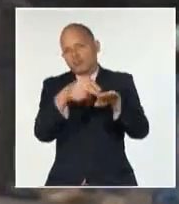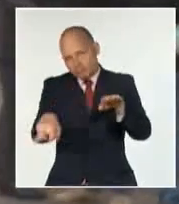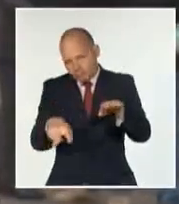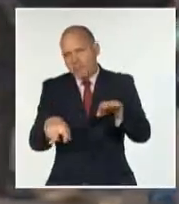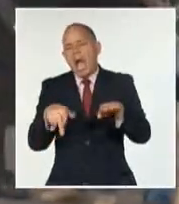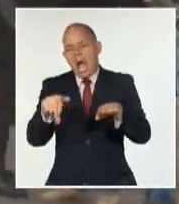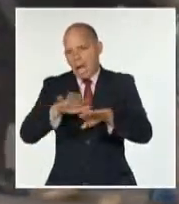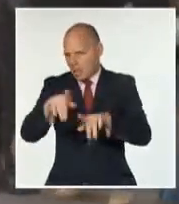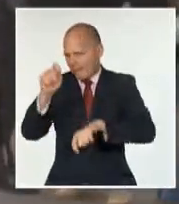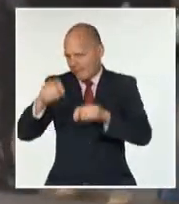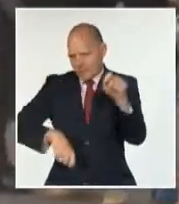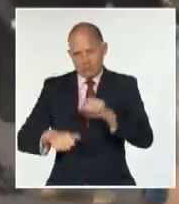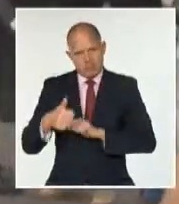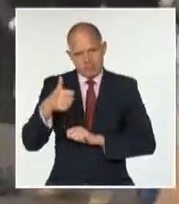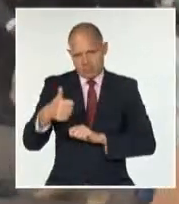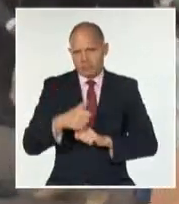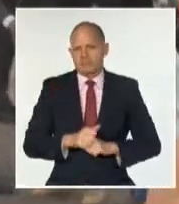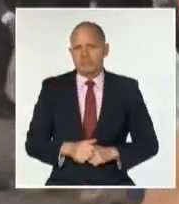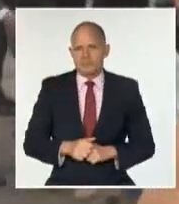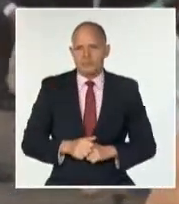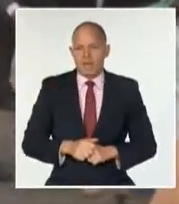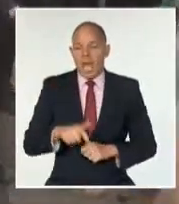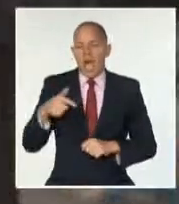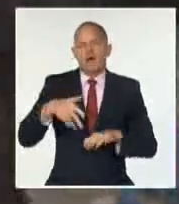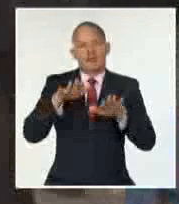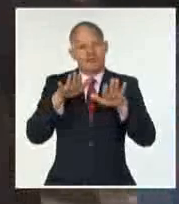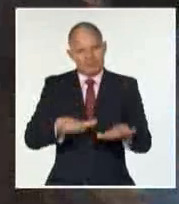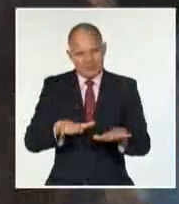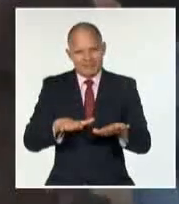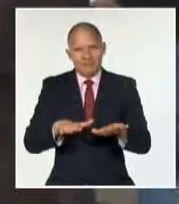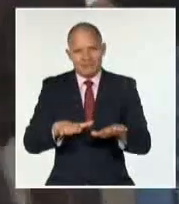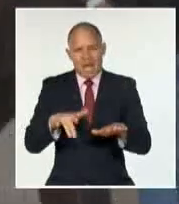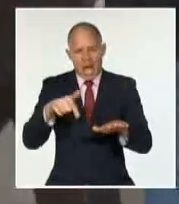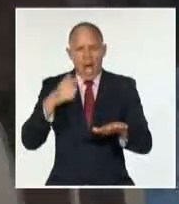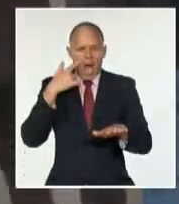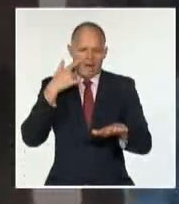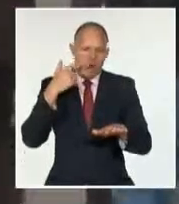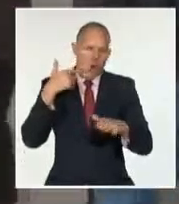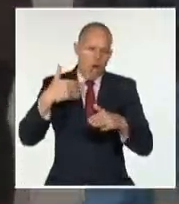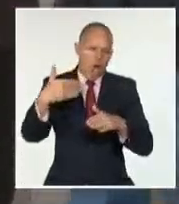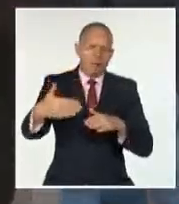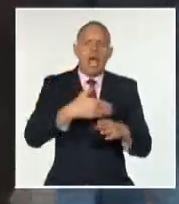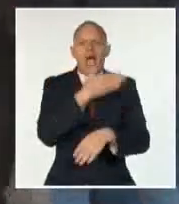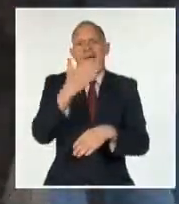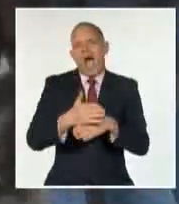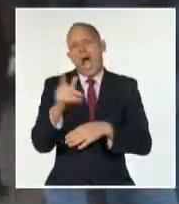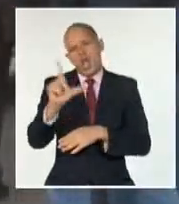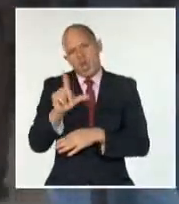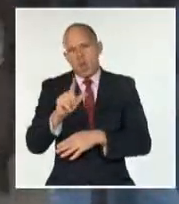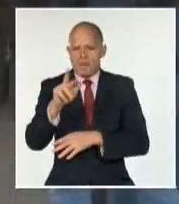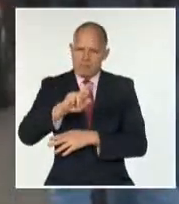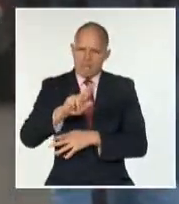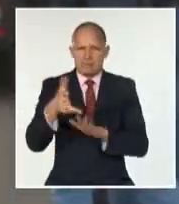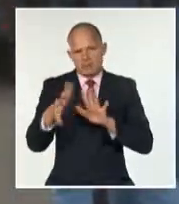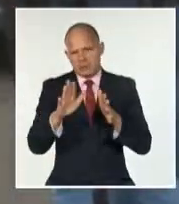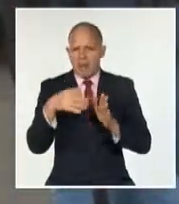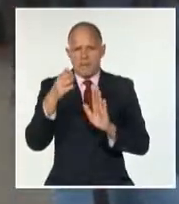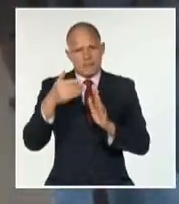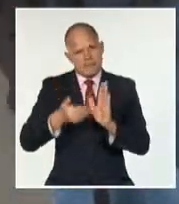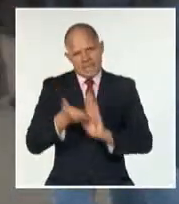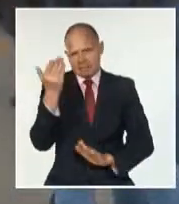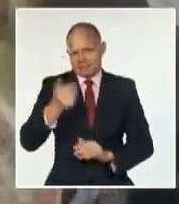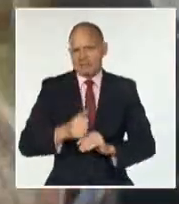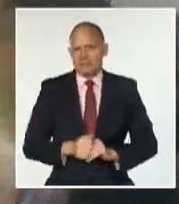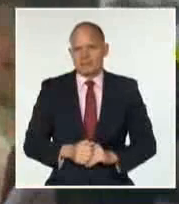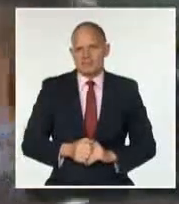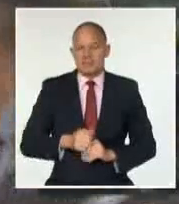intervenido quirúrgicamente. Lula da Silva permanecerá en dicha institución hospitalaria hasta el lunes o a más tardar el martes. Durante el próximo